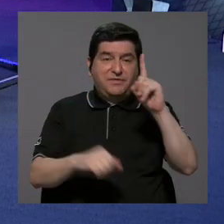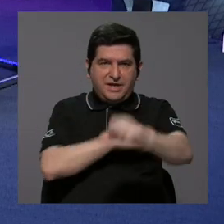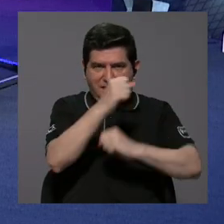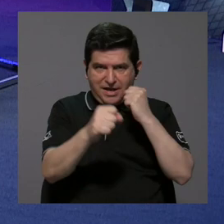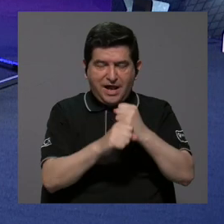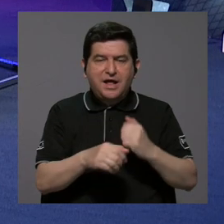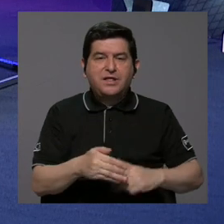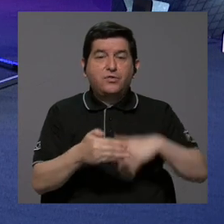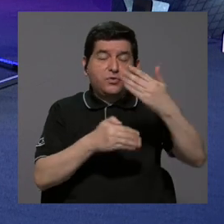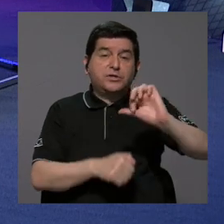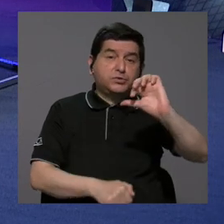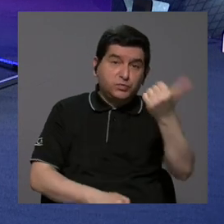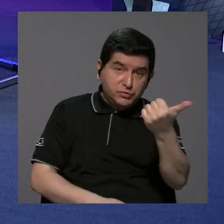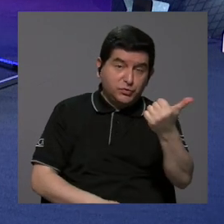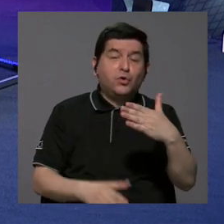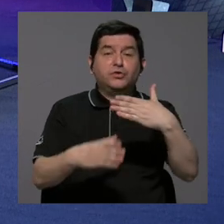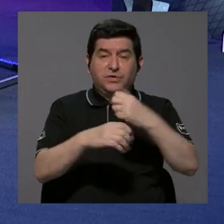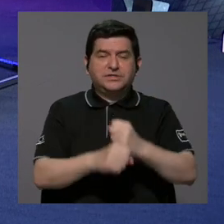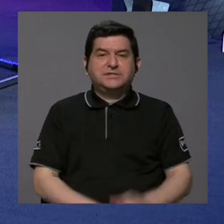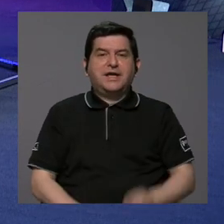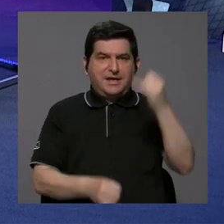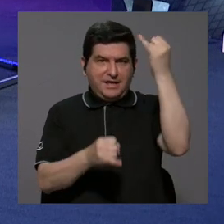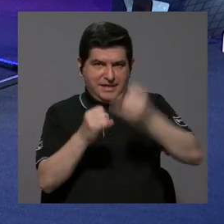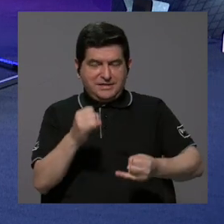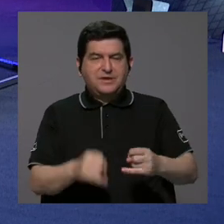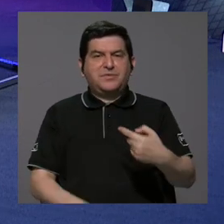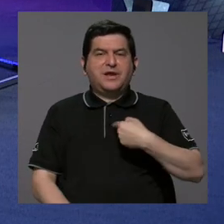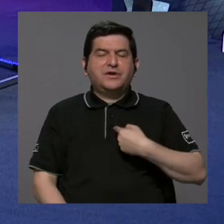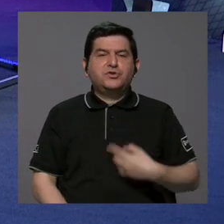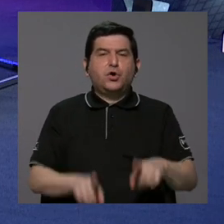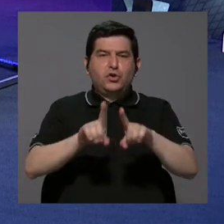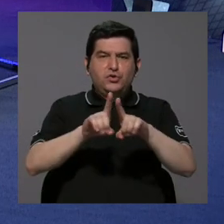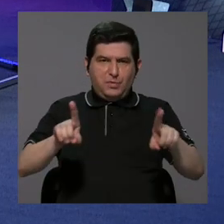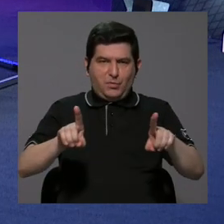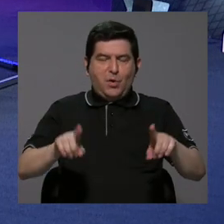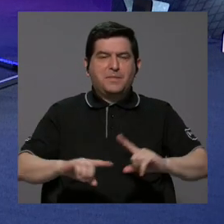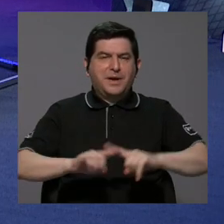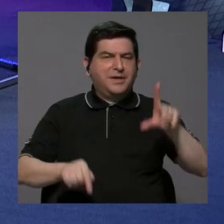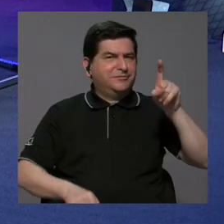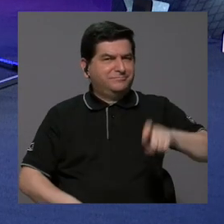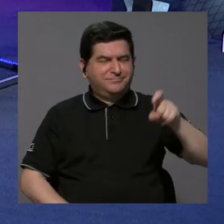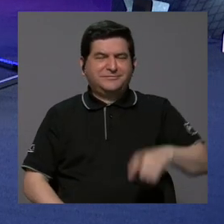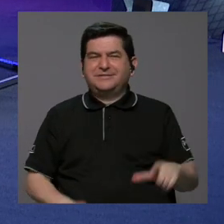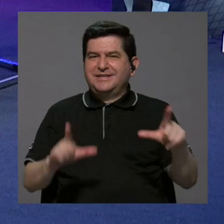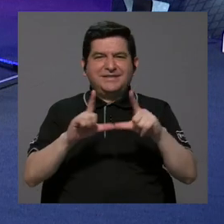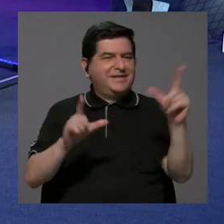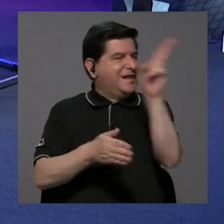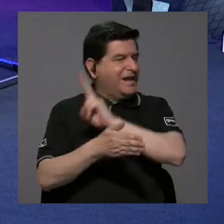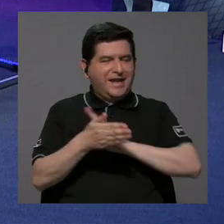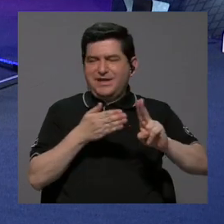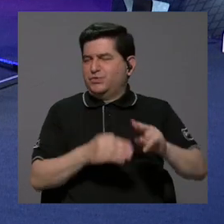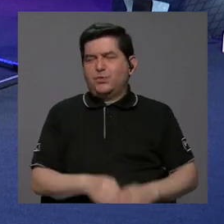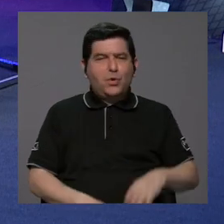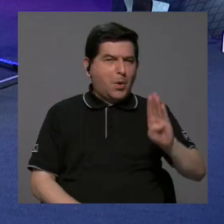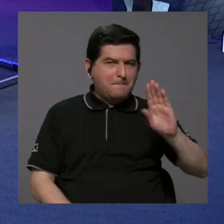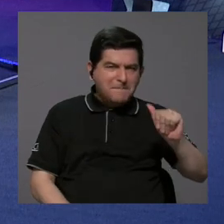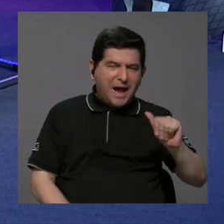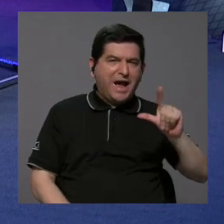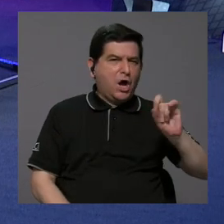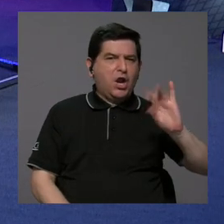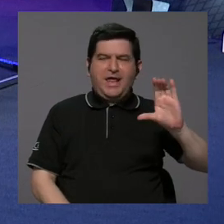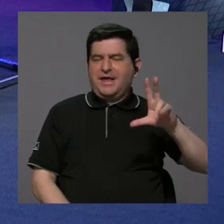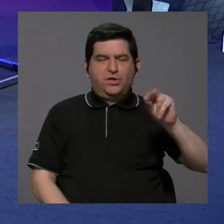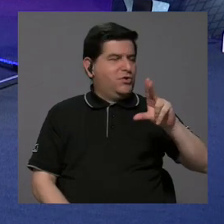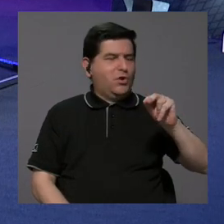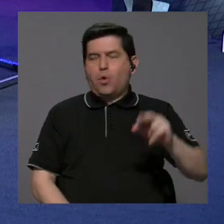que luego podía hacer otro y eventualmente terminar con un diploma pero no necesariamente un título universitario un bachillerato una licenciatura